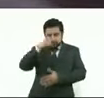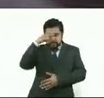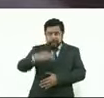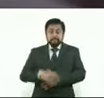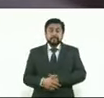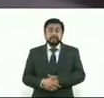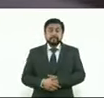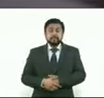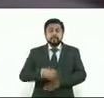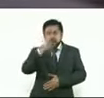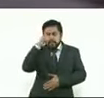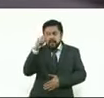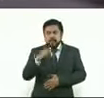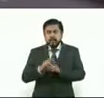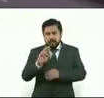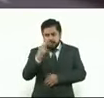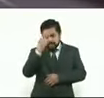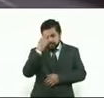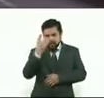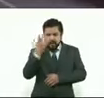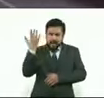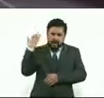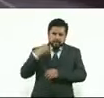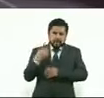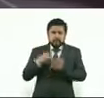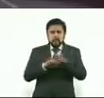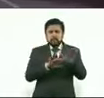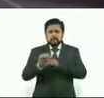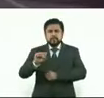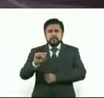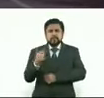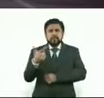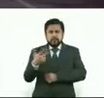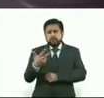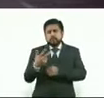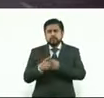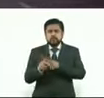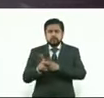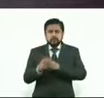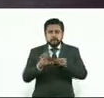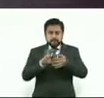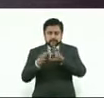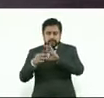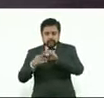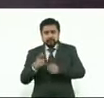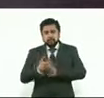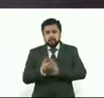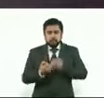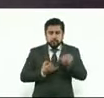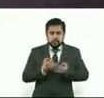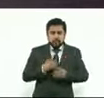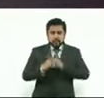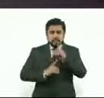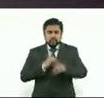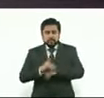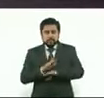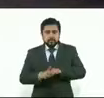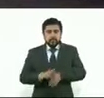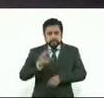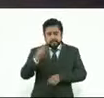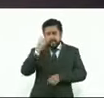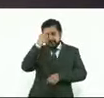para recordar nuestros Juegos Olímpicos de México 68, vuelve a arder el pebetero para iluminar el cielo y el